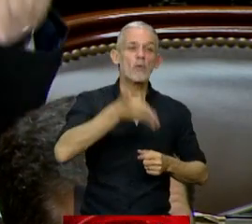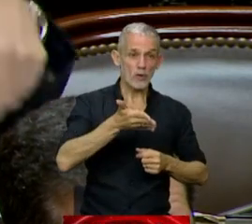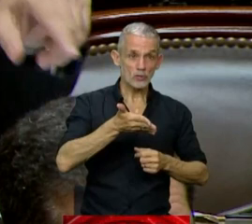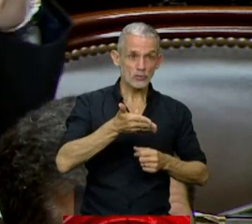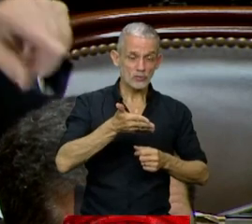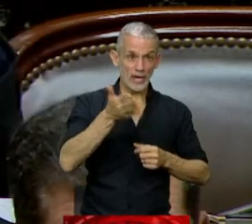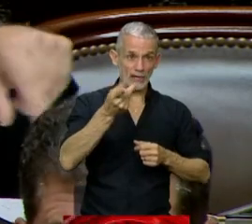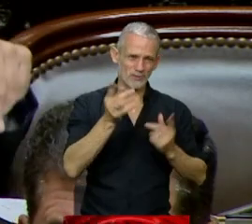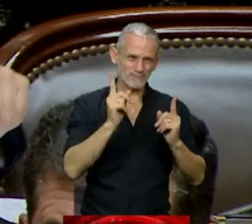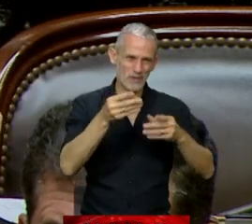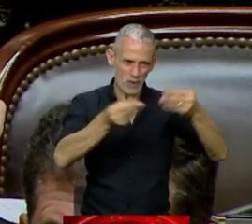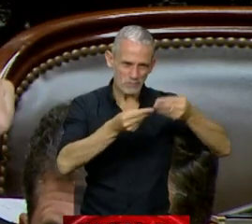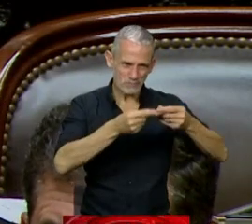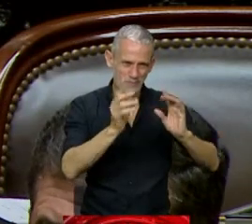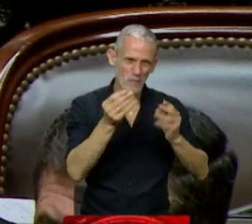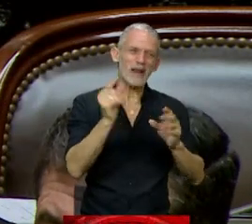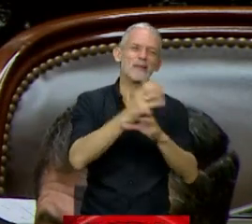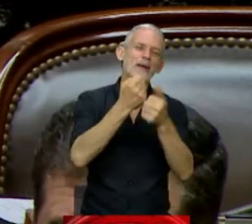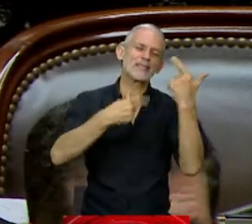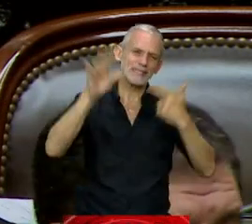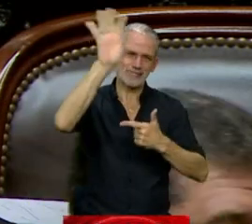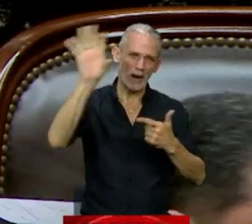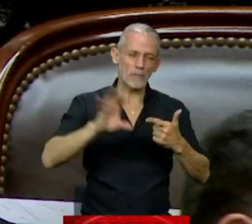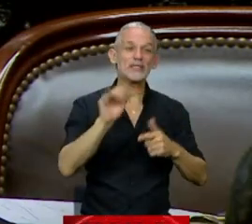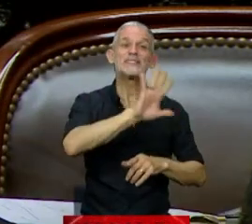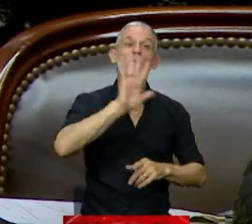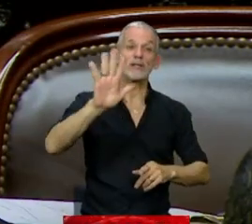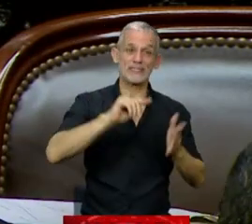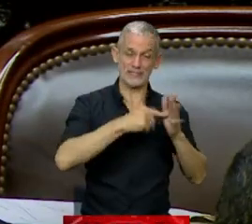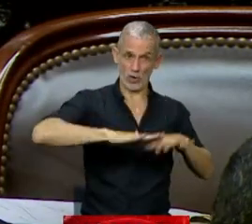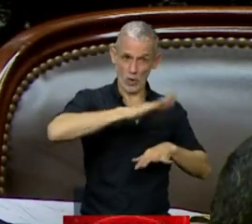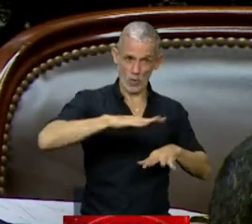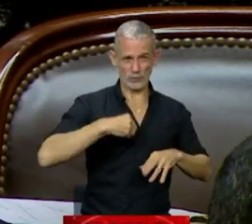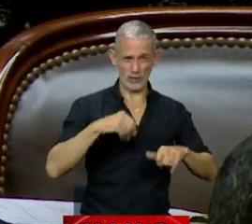recursos citados de estos recursos para el interior, 55% para el AMBA,